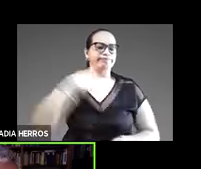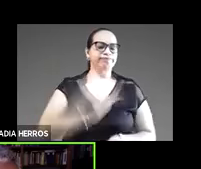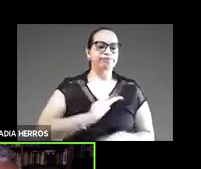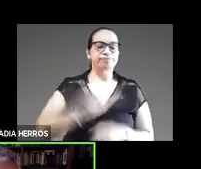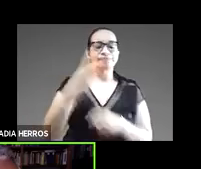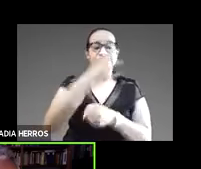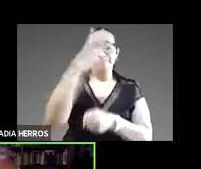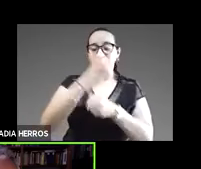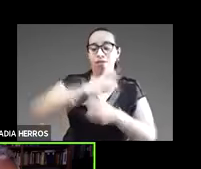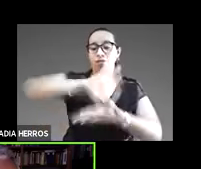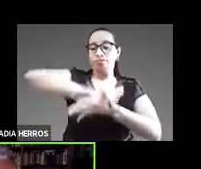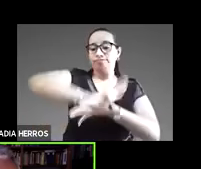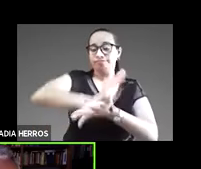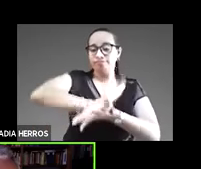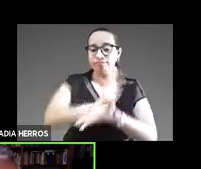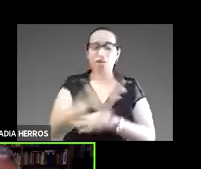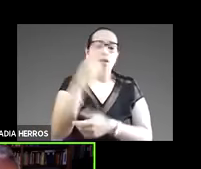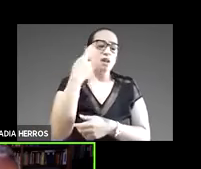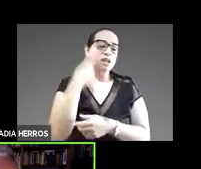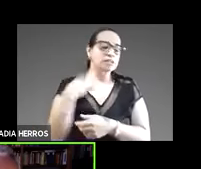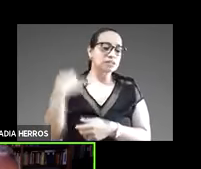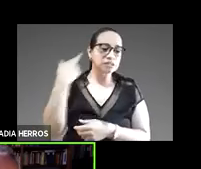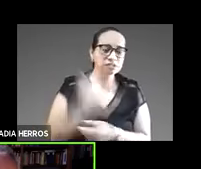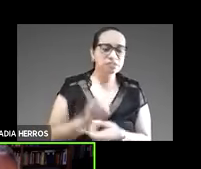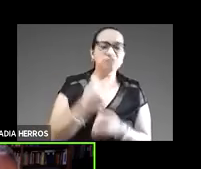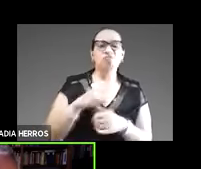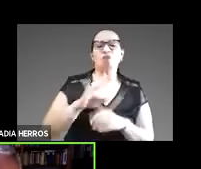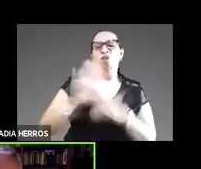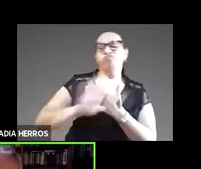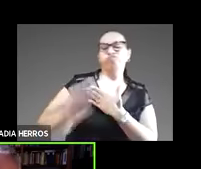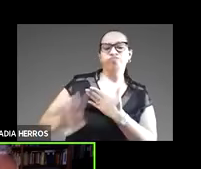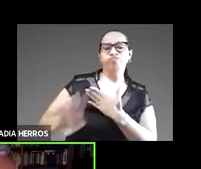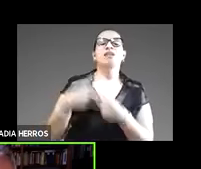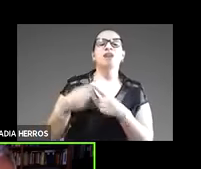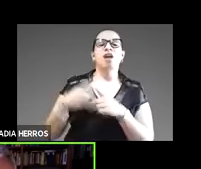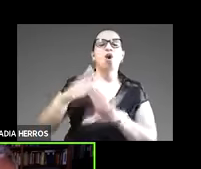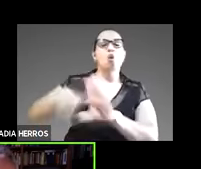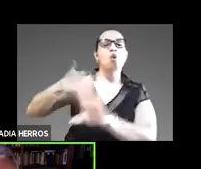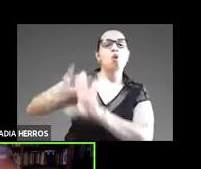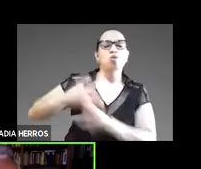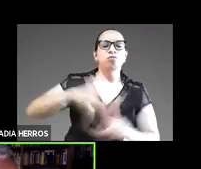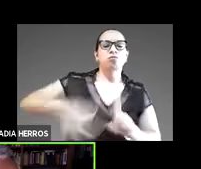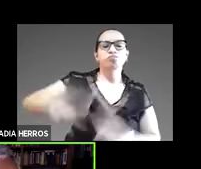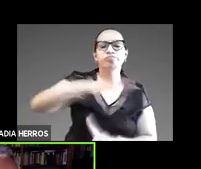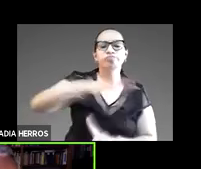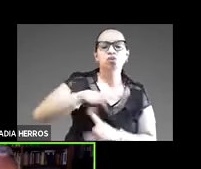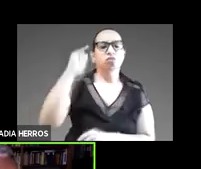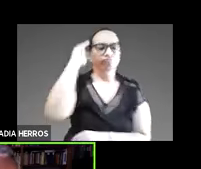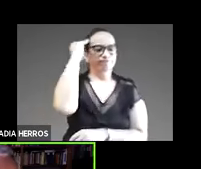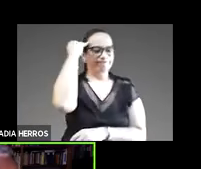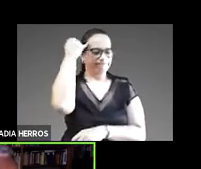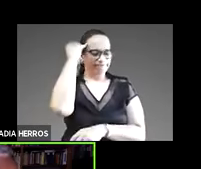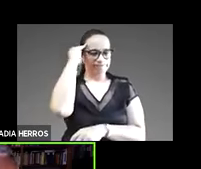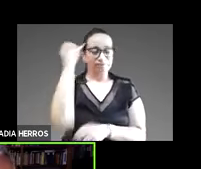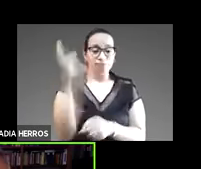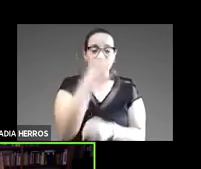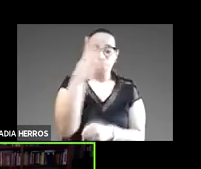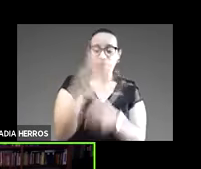la discriminación, el racismo y la indiferencia como violencia contra la población indígena. En cuarto